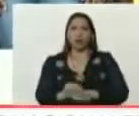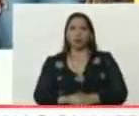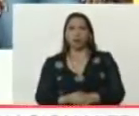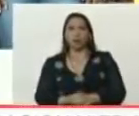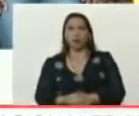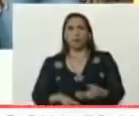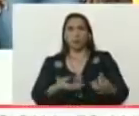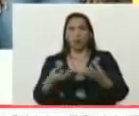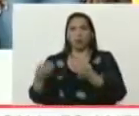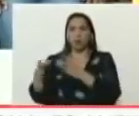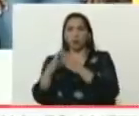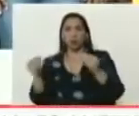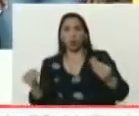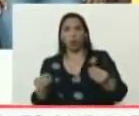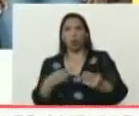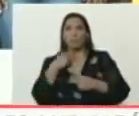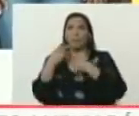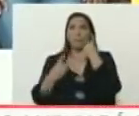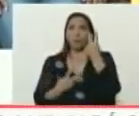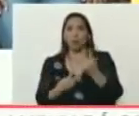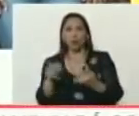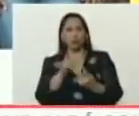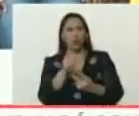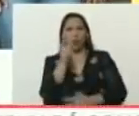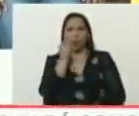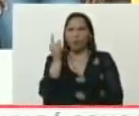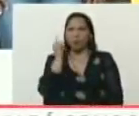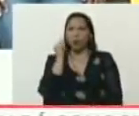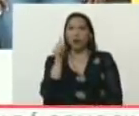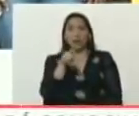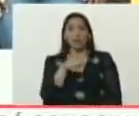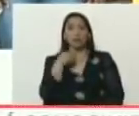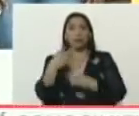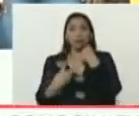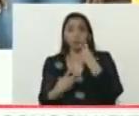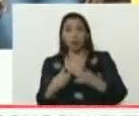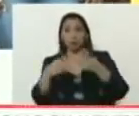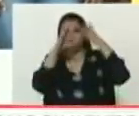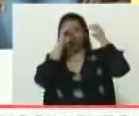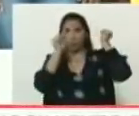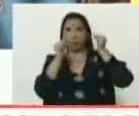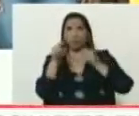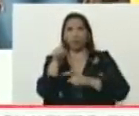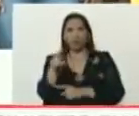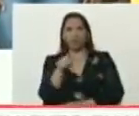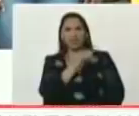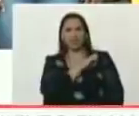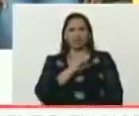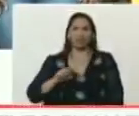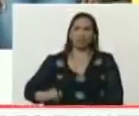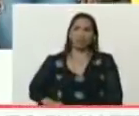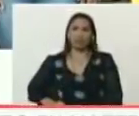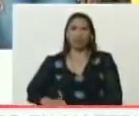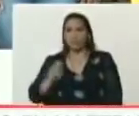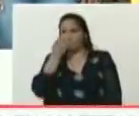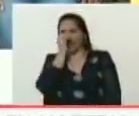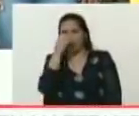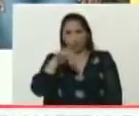toda la representación diplomática, no a los hombres, a las mujeres, es la representación diplomática de ese payaso. Hoy en